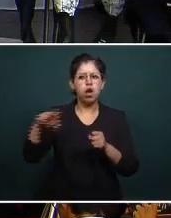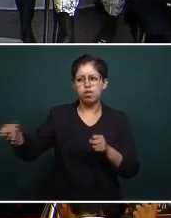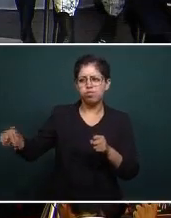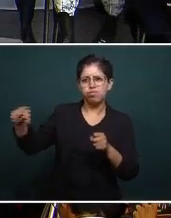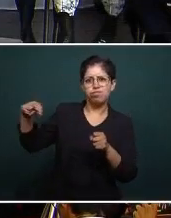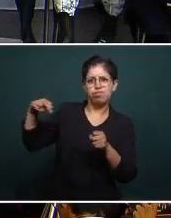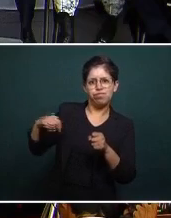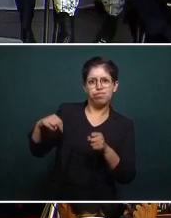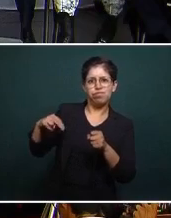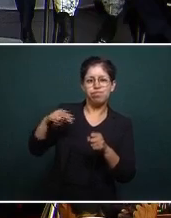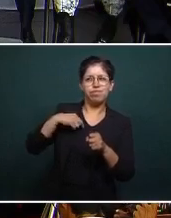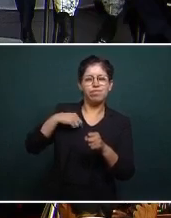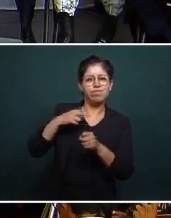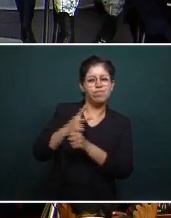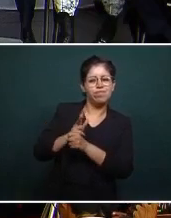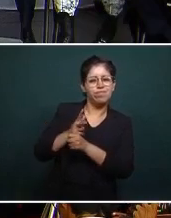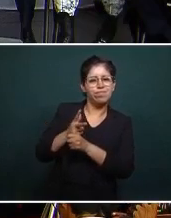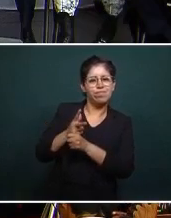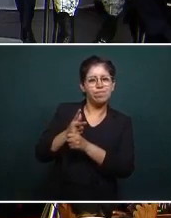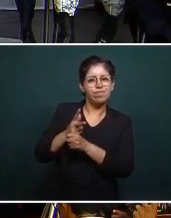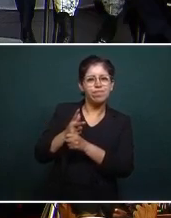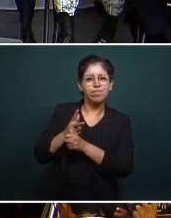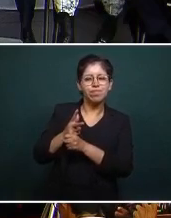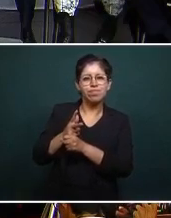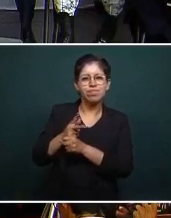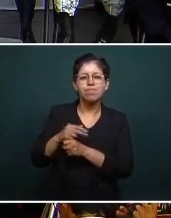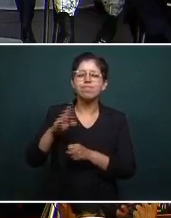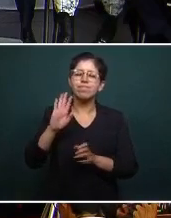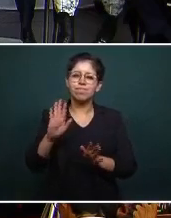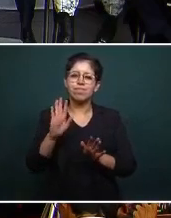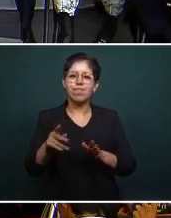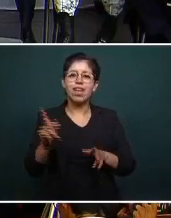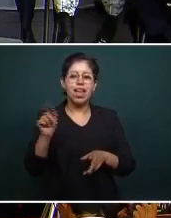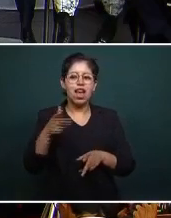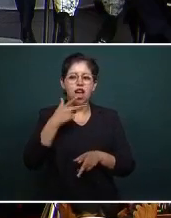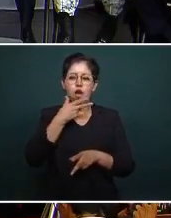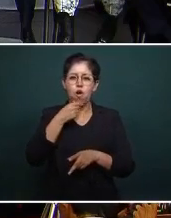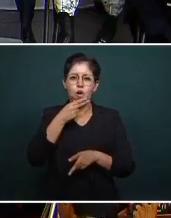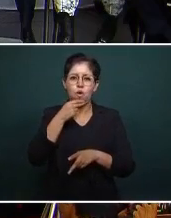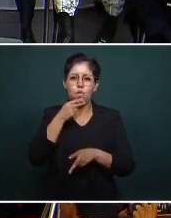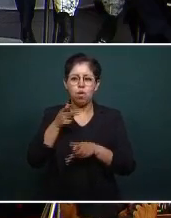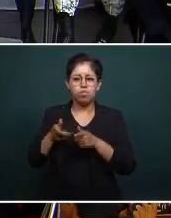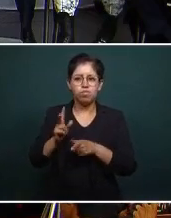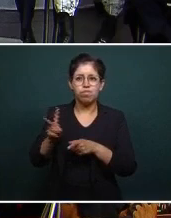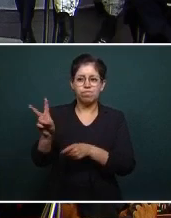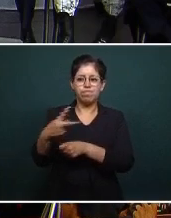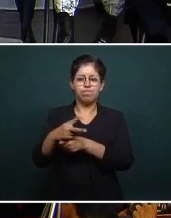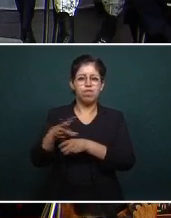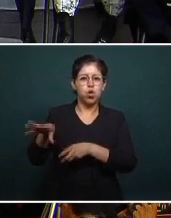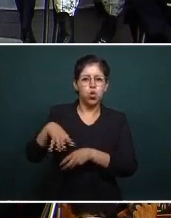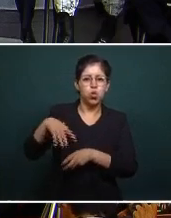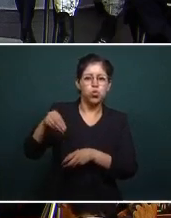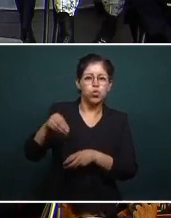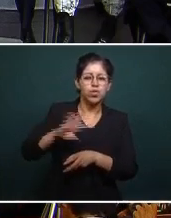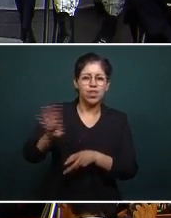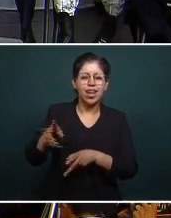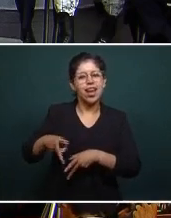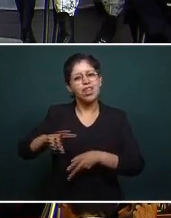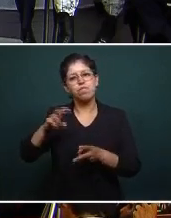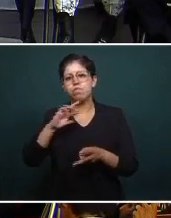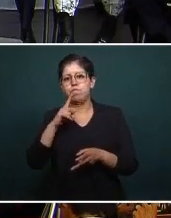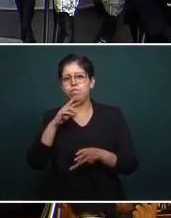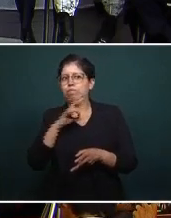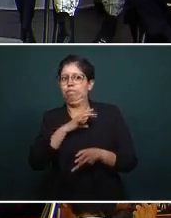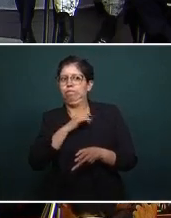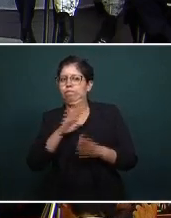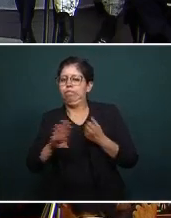que tiene la videovigilancia, es mucho menos probable que se cometa algún incidente y prefiere irse a otra unidad.